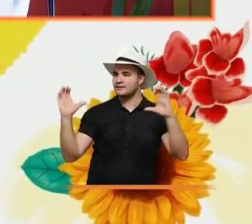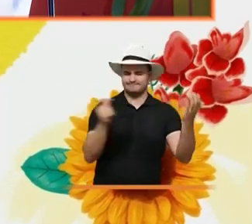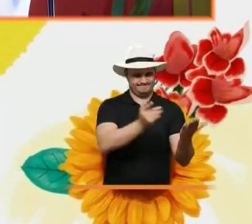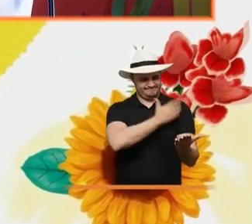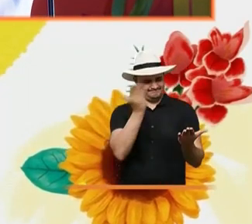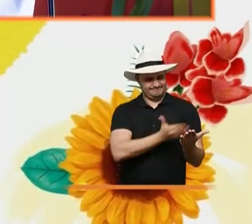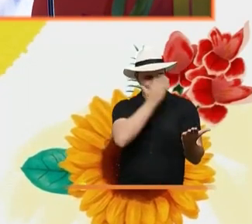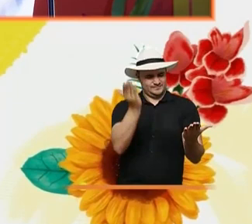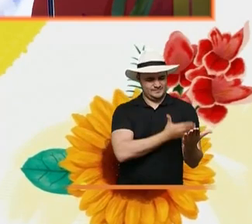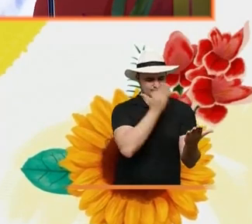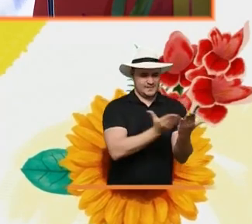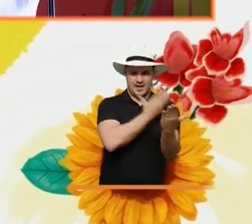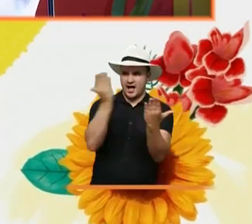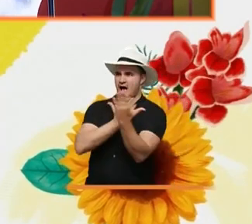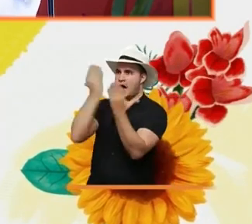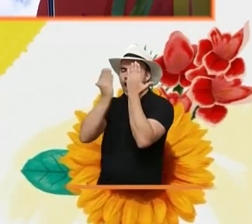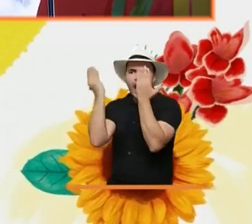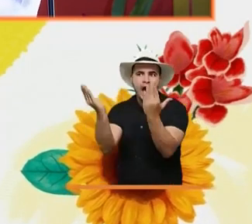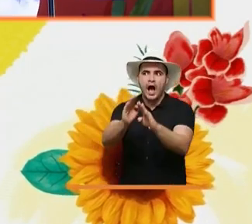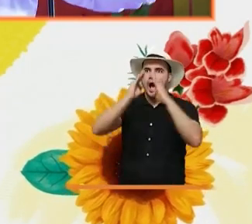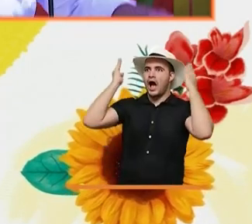puerta del conocimiento